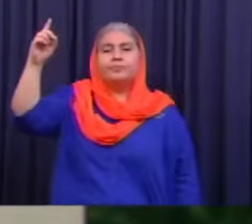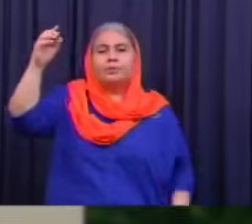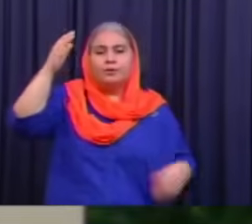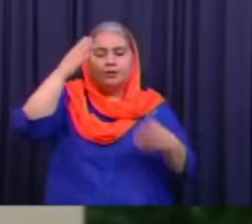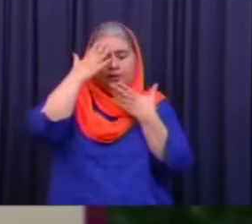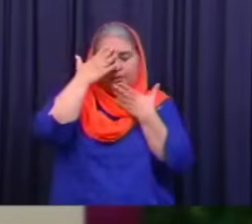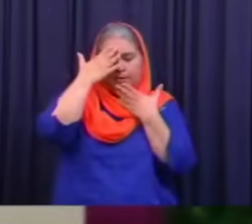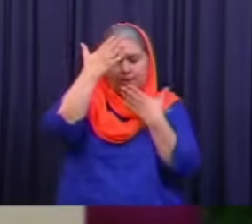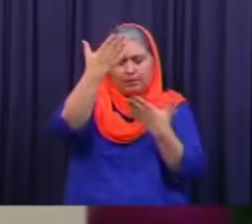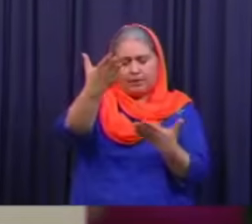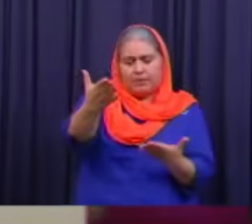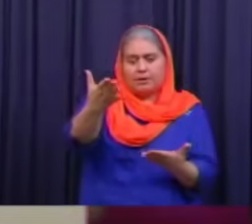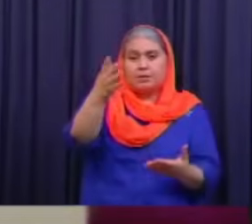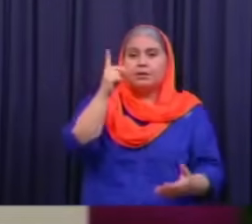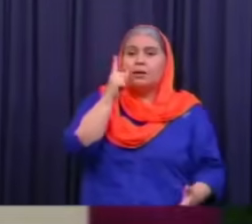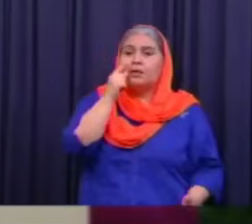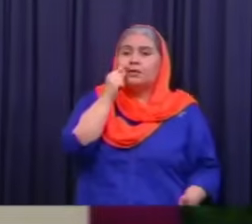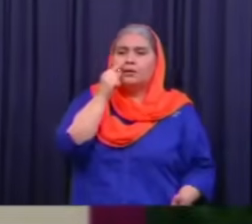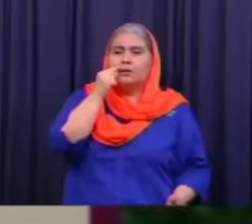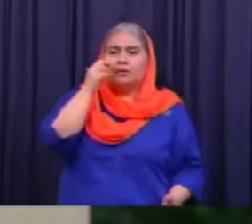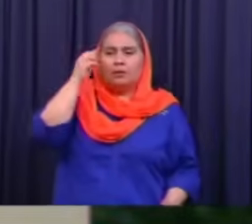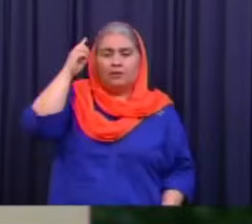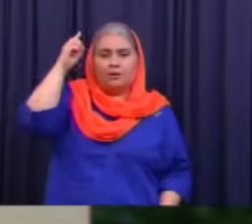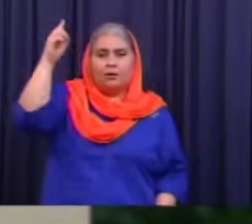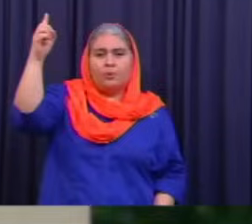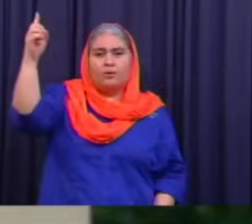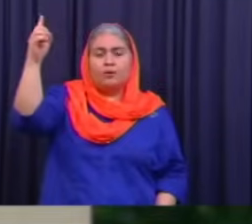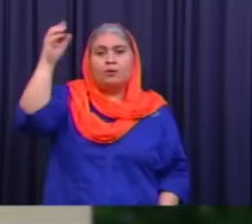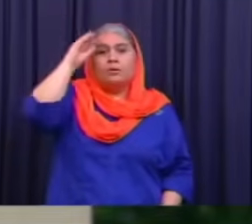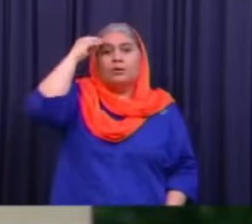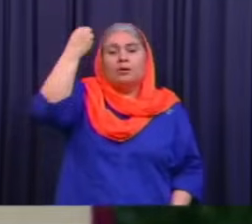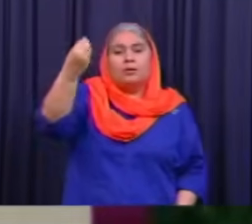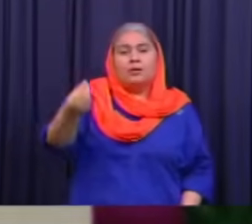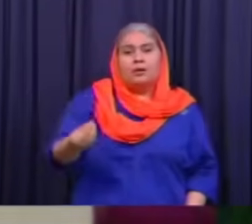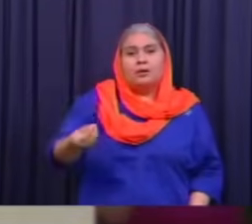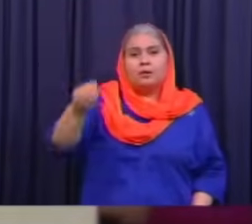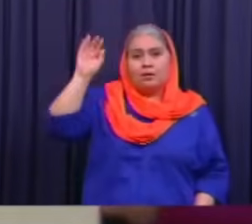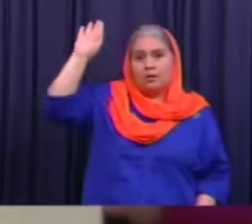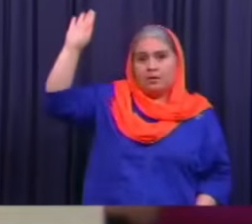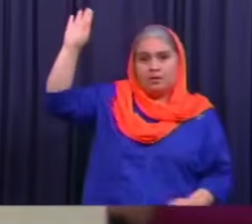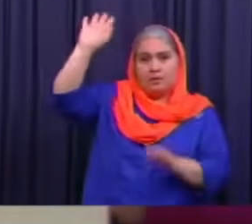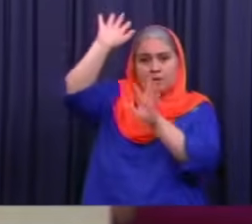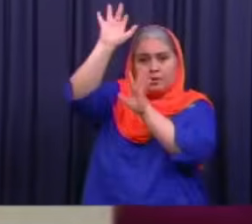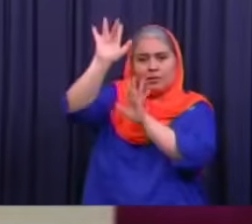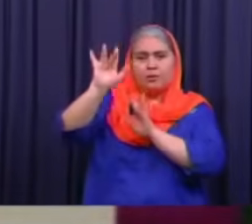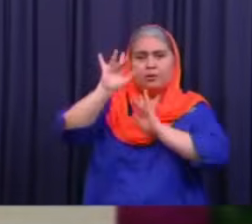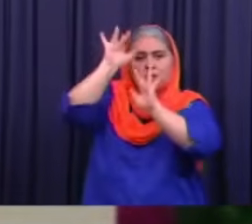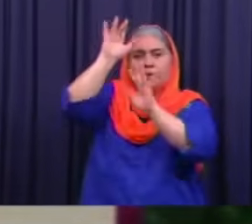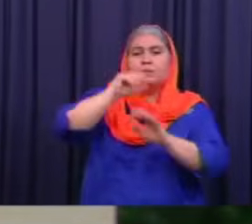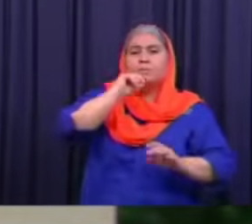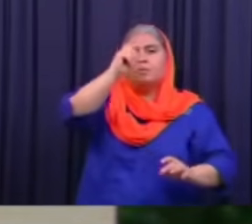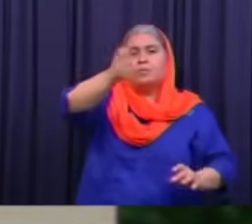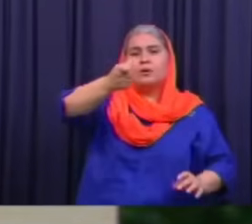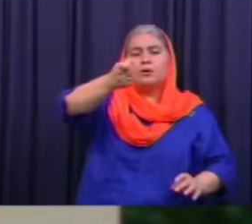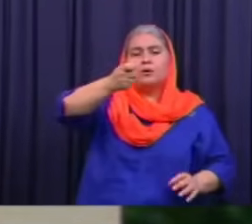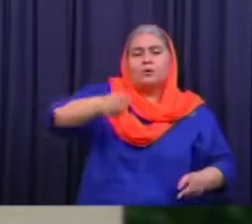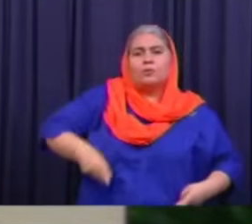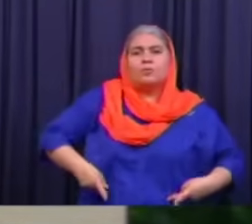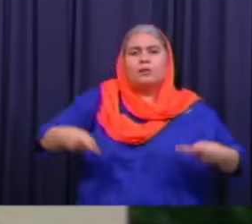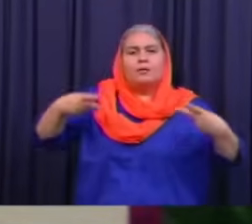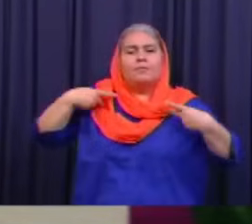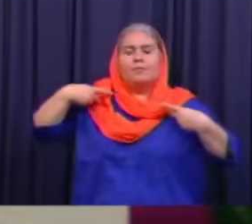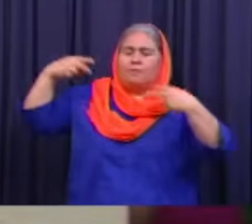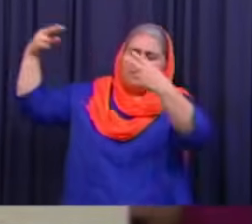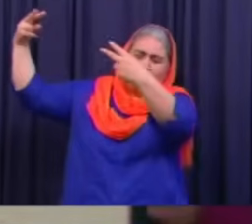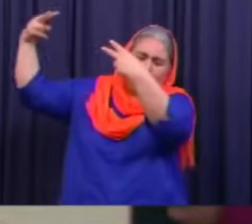Gracias señor porque tu misericordia que es mejor que la vida nos alcanza nos ve